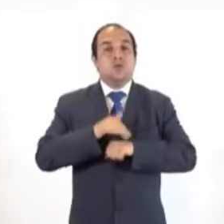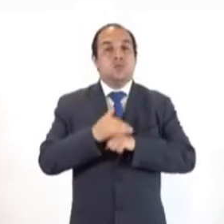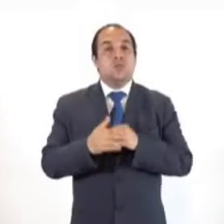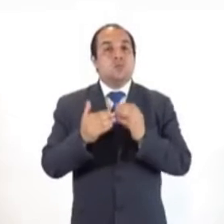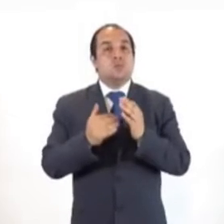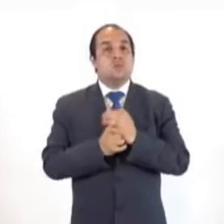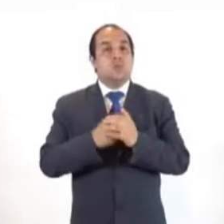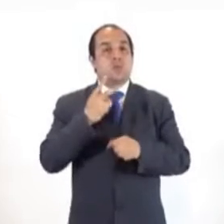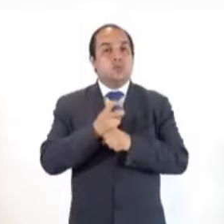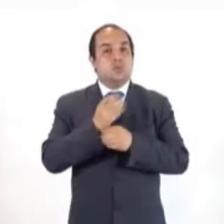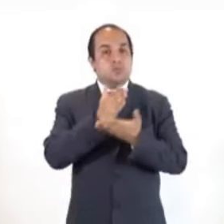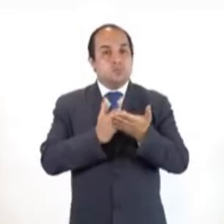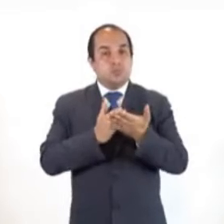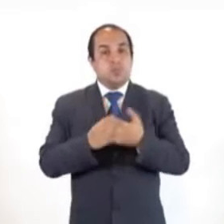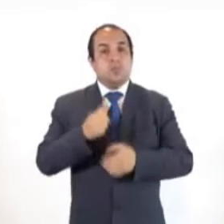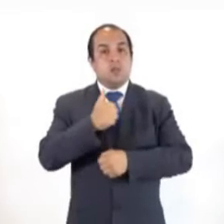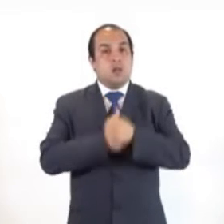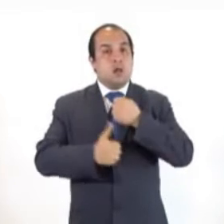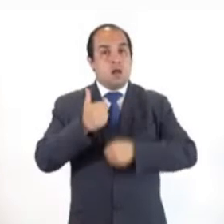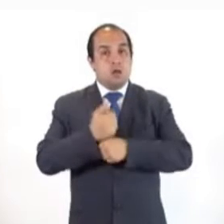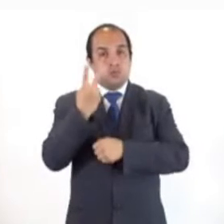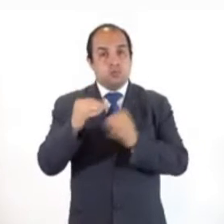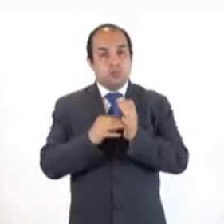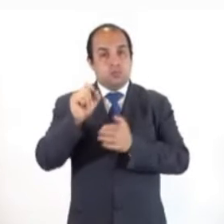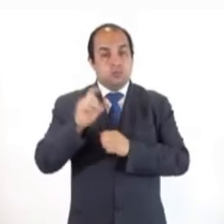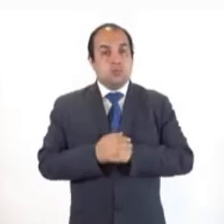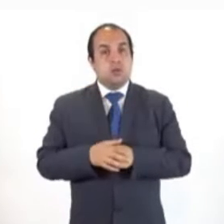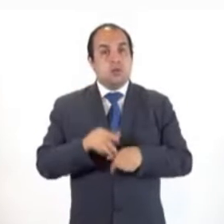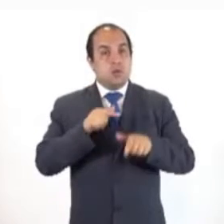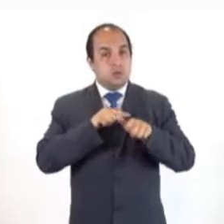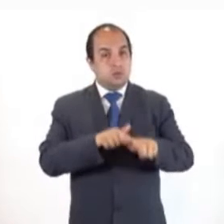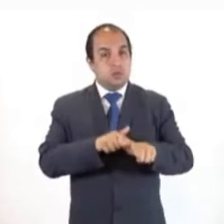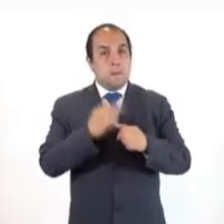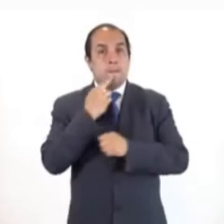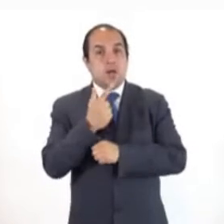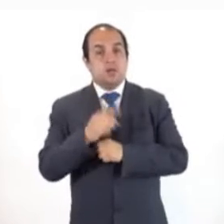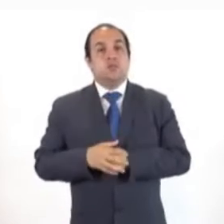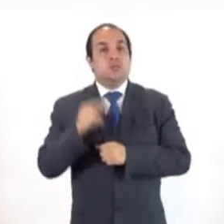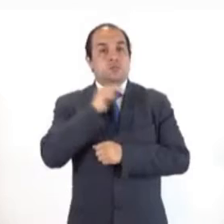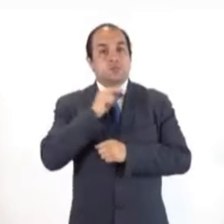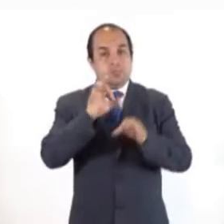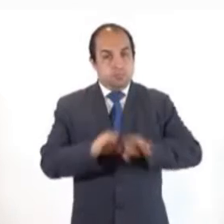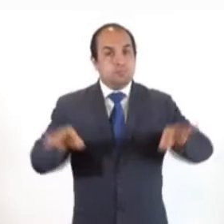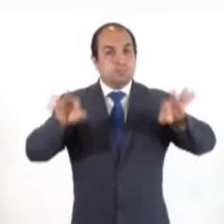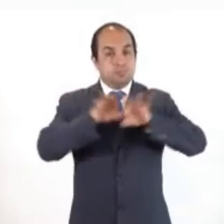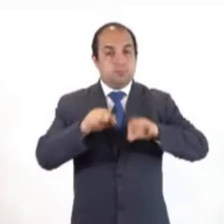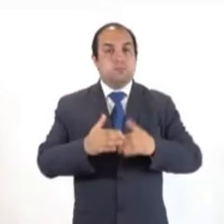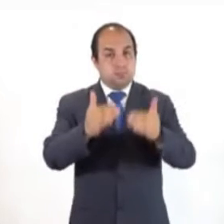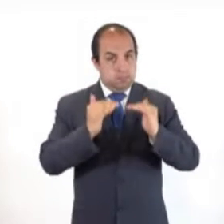segunda mitad del año 2020. Entonces aquí continúan las mejorías con una velocidad también muy importante.